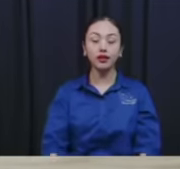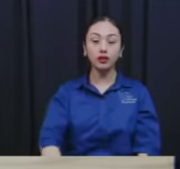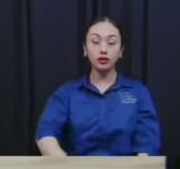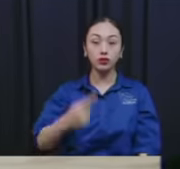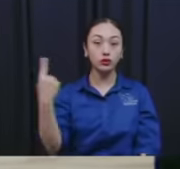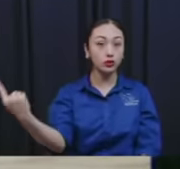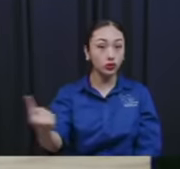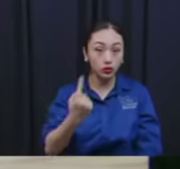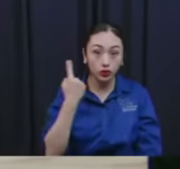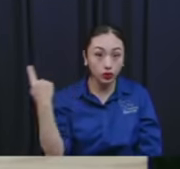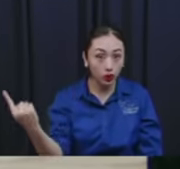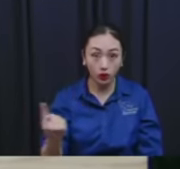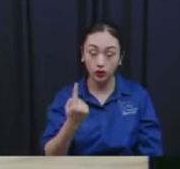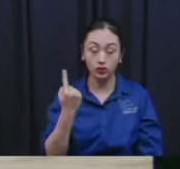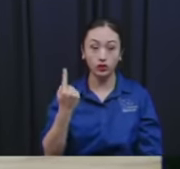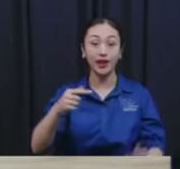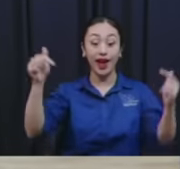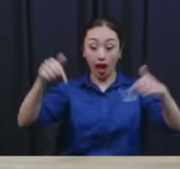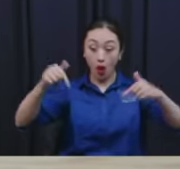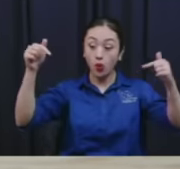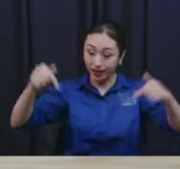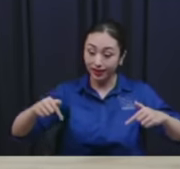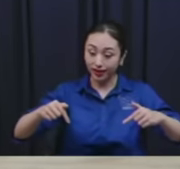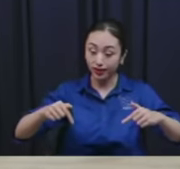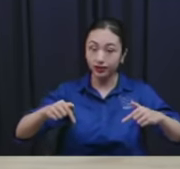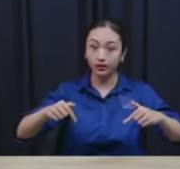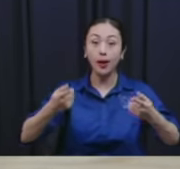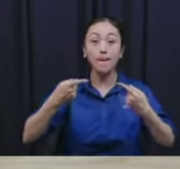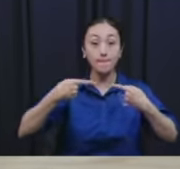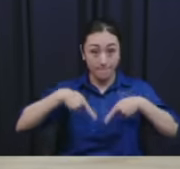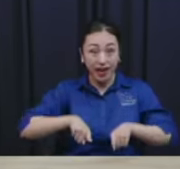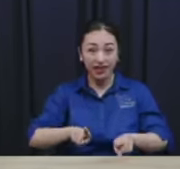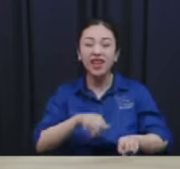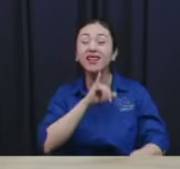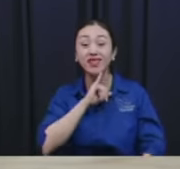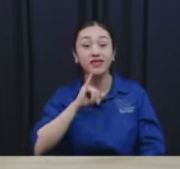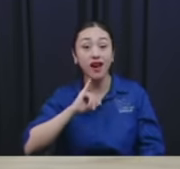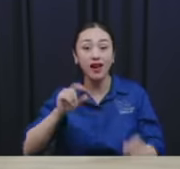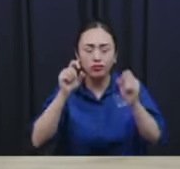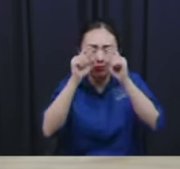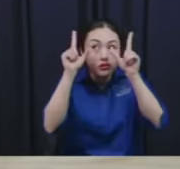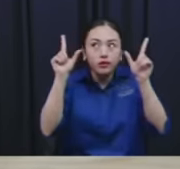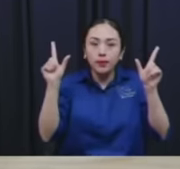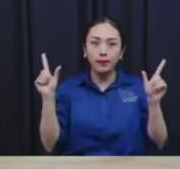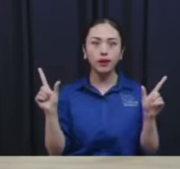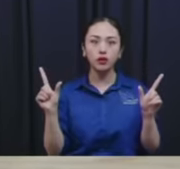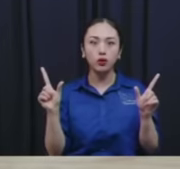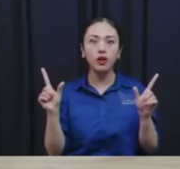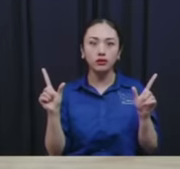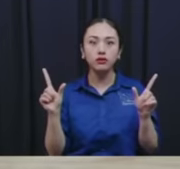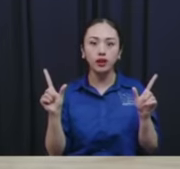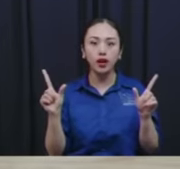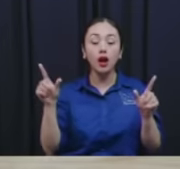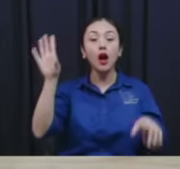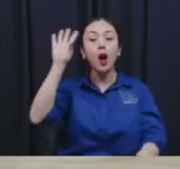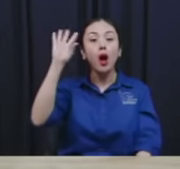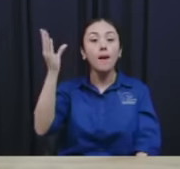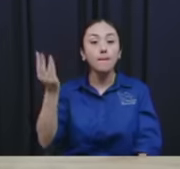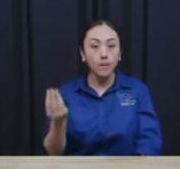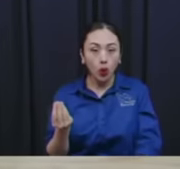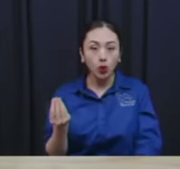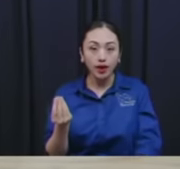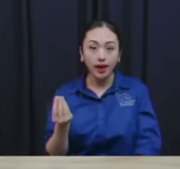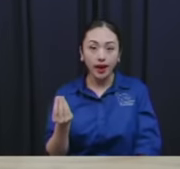está viviendo en este momento Israel es es bien impresionante bien impresionante porque